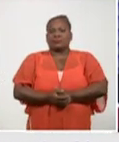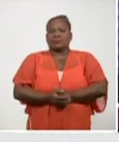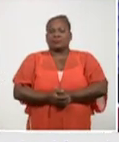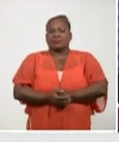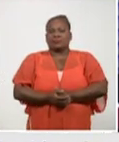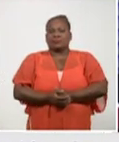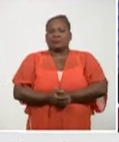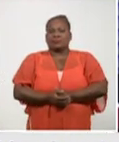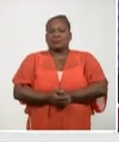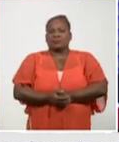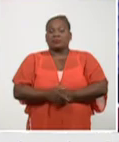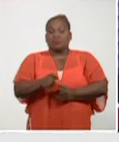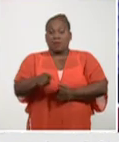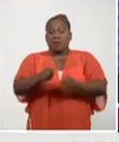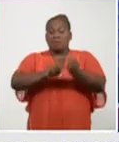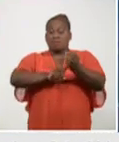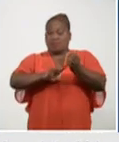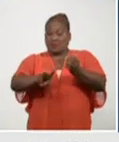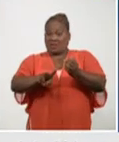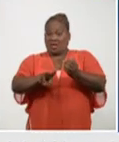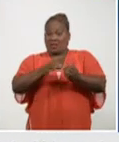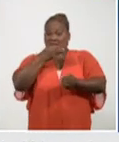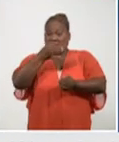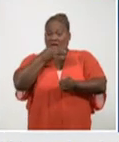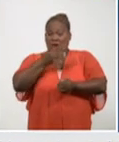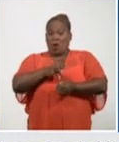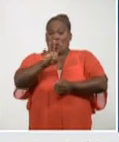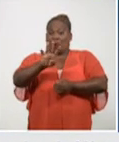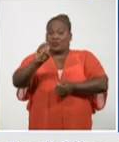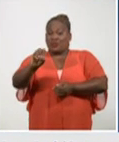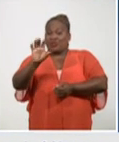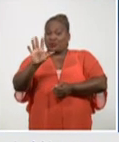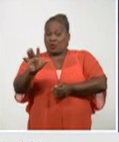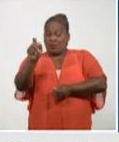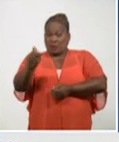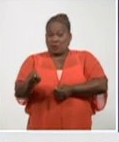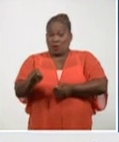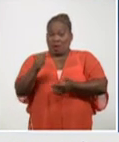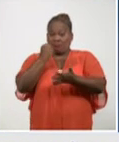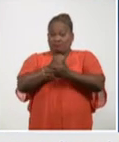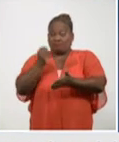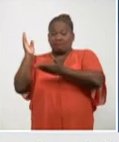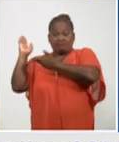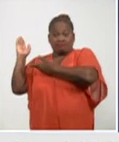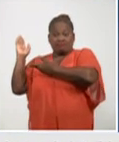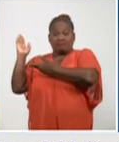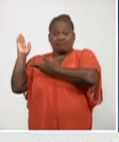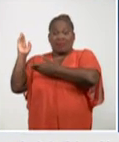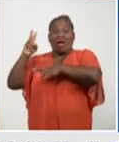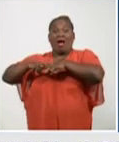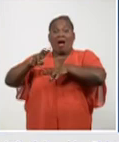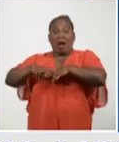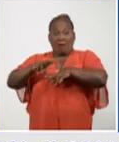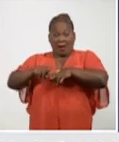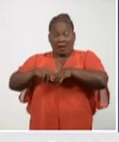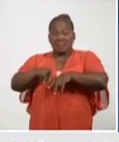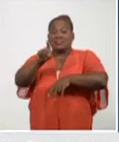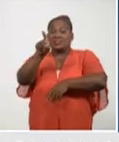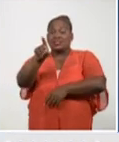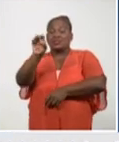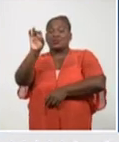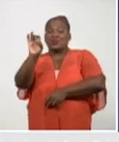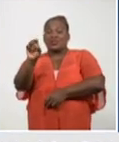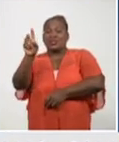Por provincia, los 405 casos diagnosticados, La Habana con el mayor número,